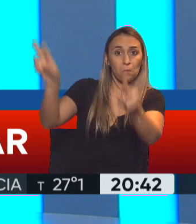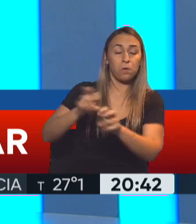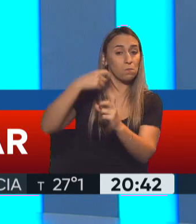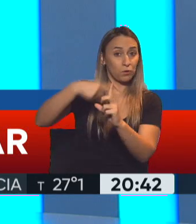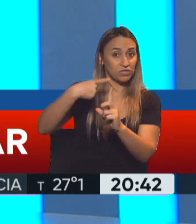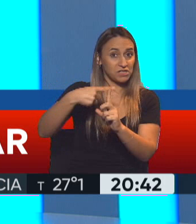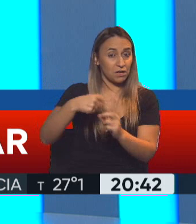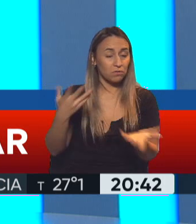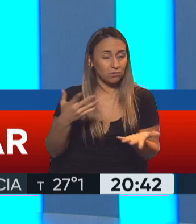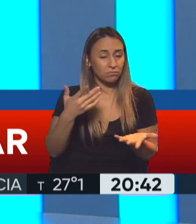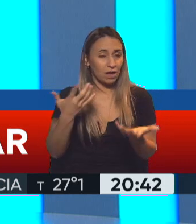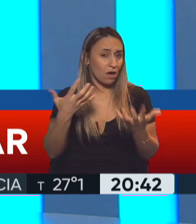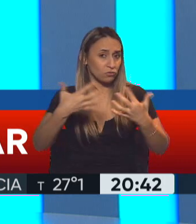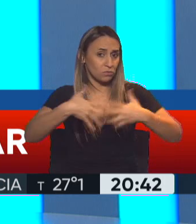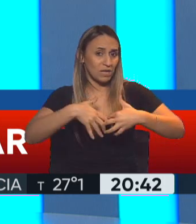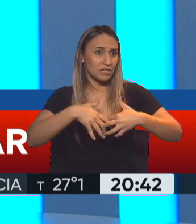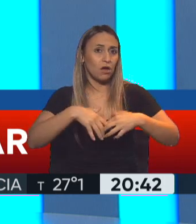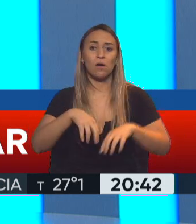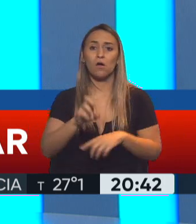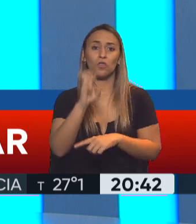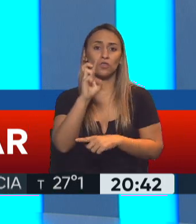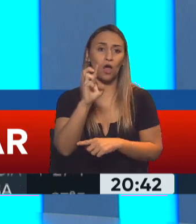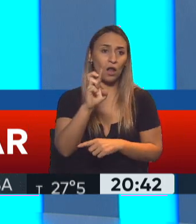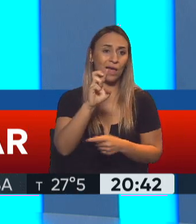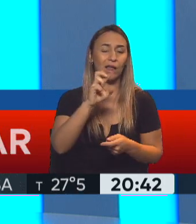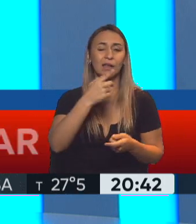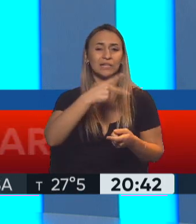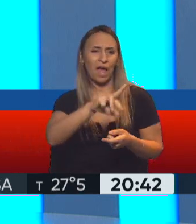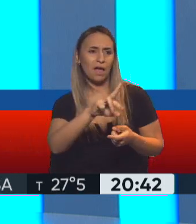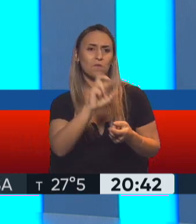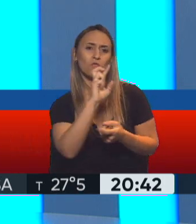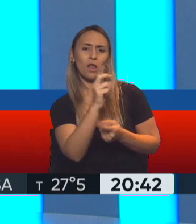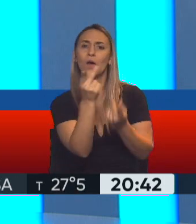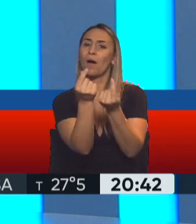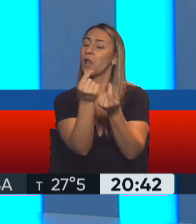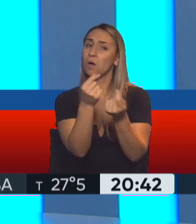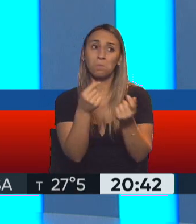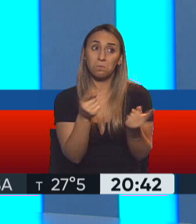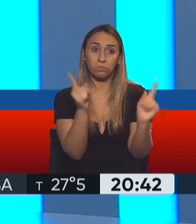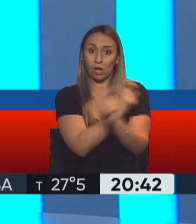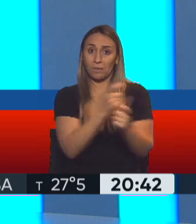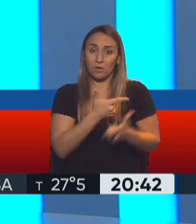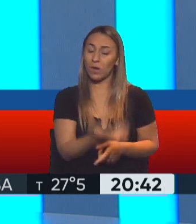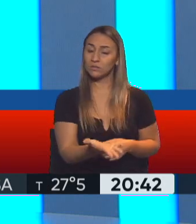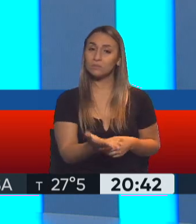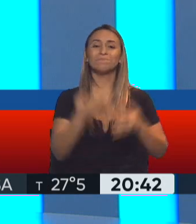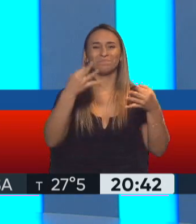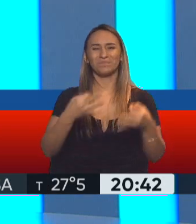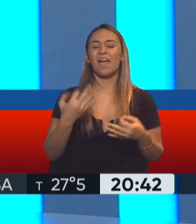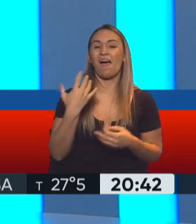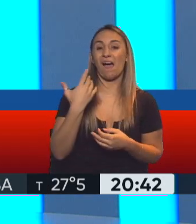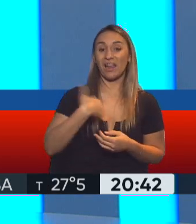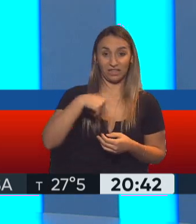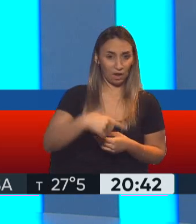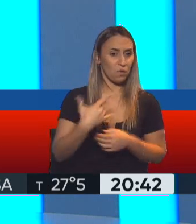pauta nos da eso que no hay un problema del tipo de cambio en términos de la economía real la economía productiva argentina puede exportar